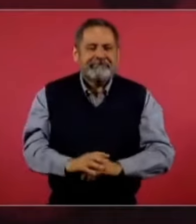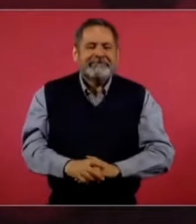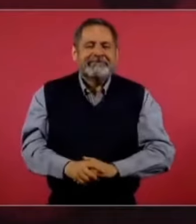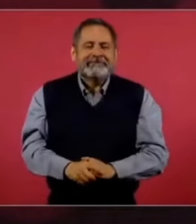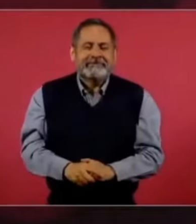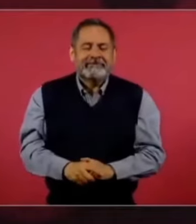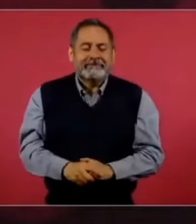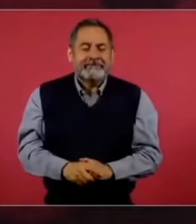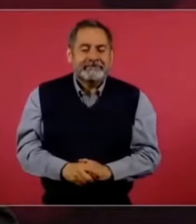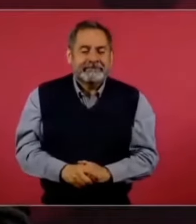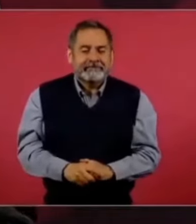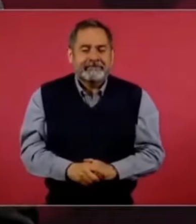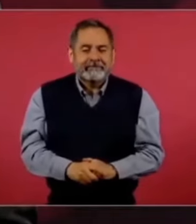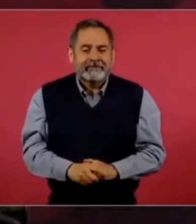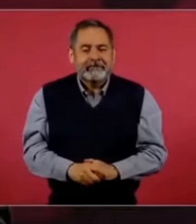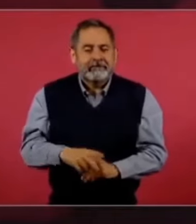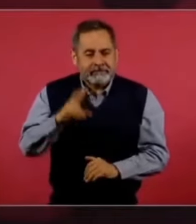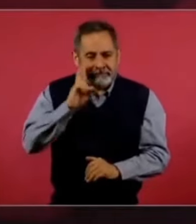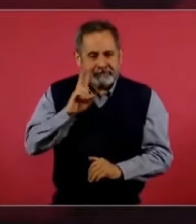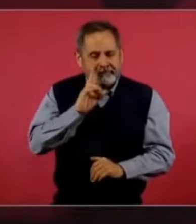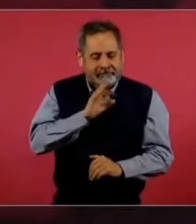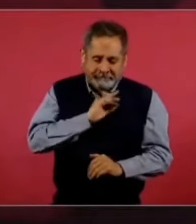Okay. Vamos